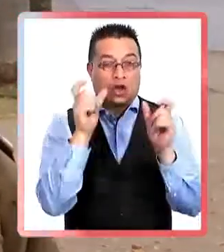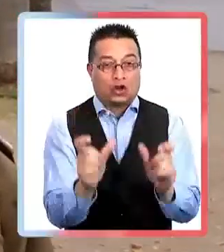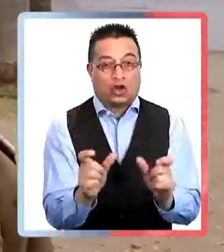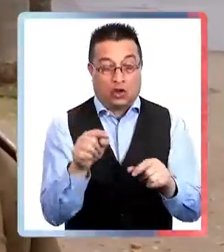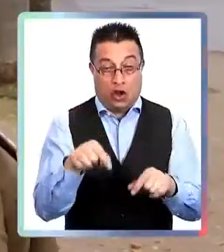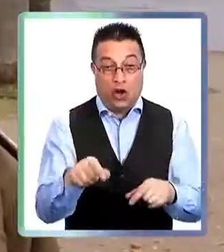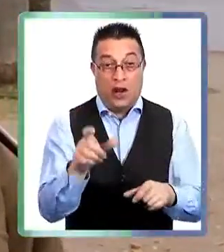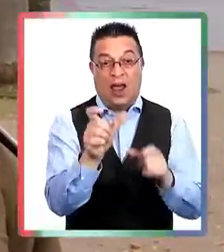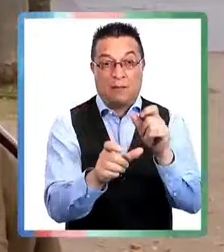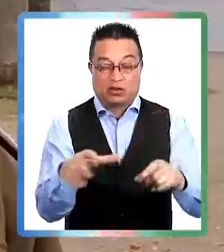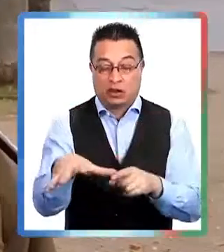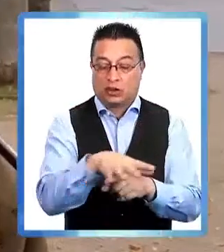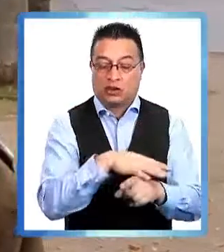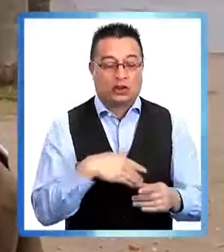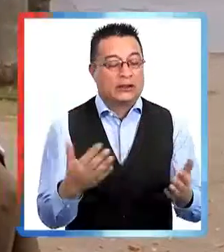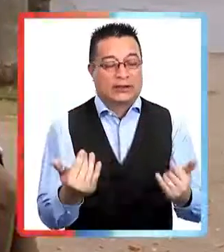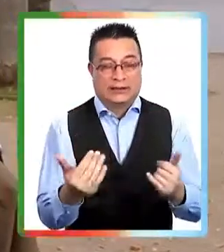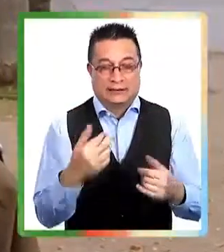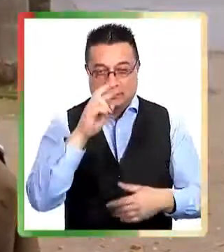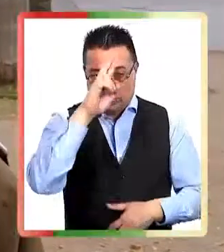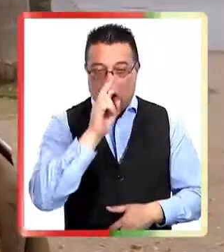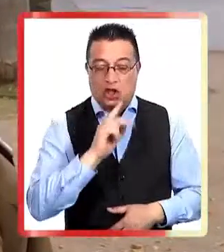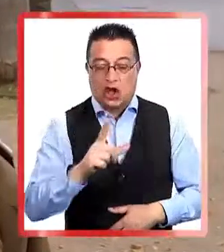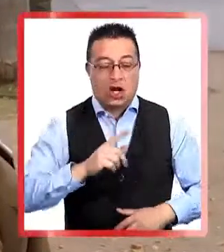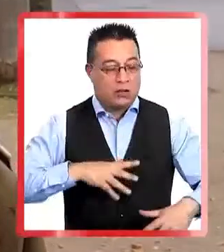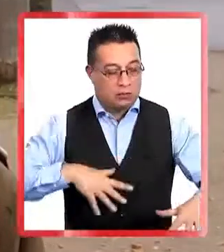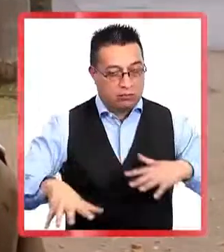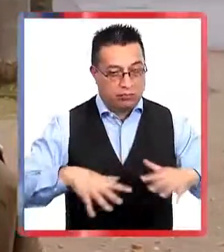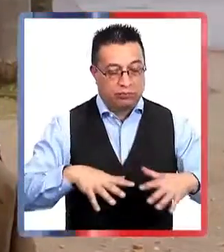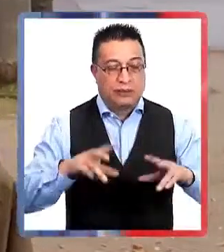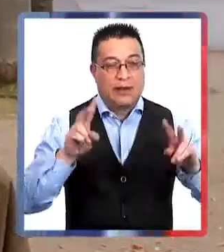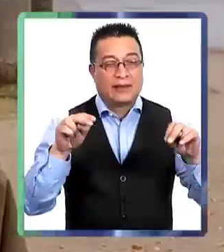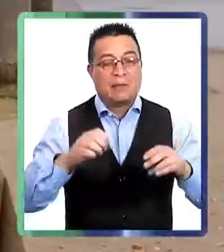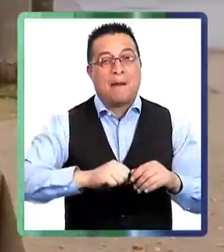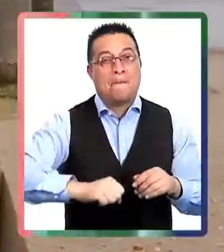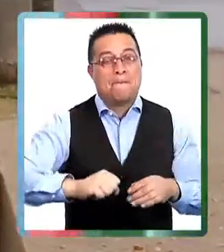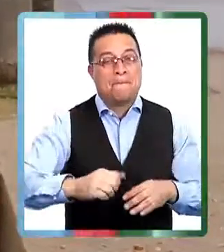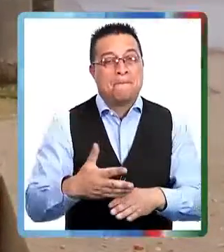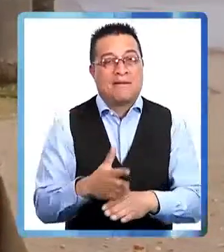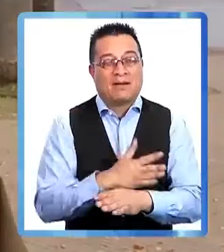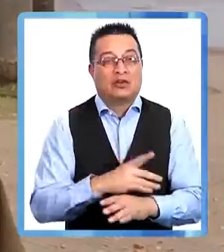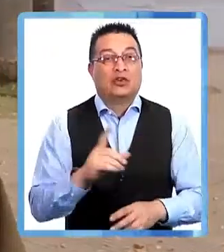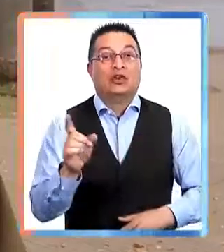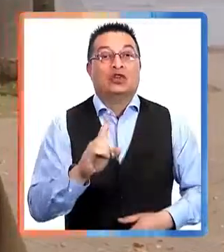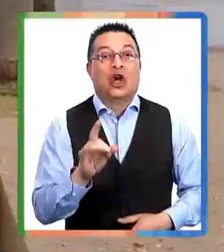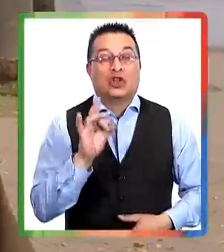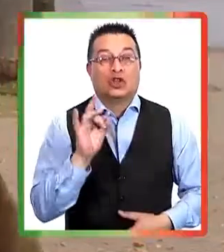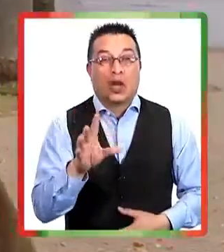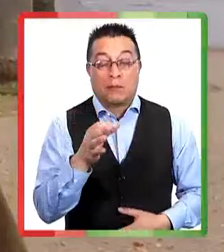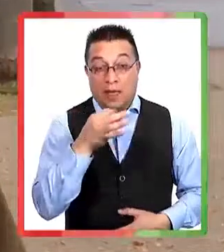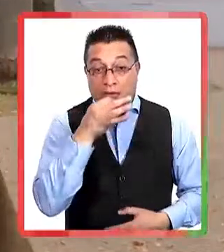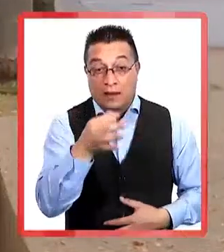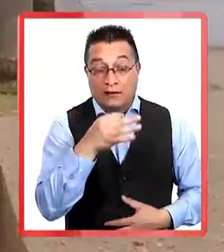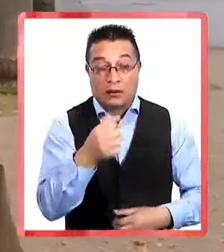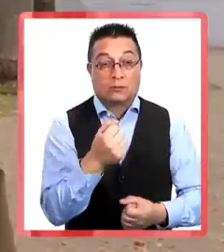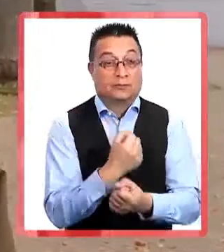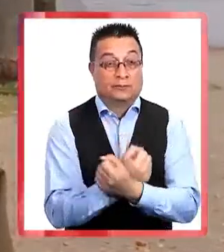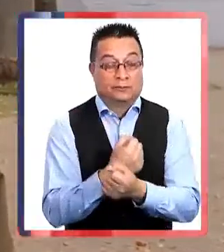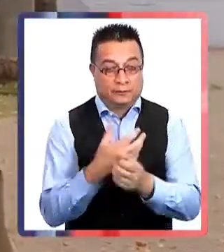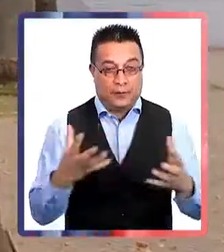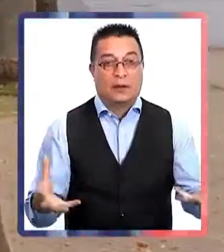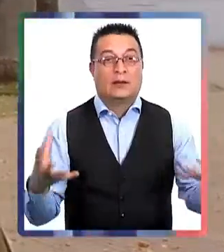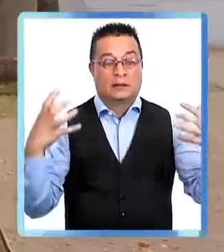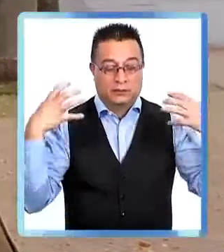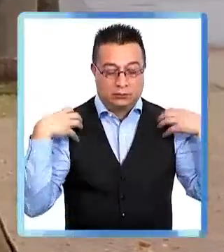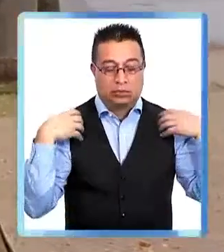sociedad requiere que todos asumamos un rol activo en materias de prevención y no decirle que las policías son las